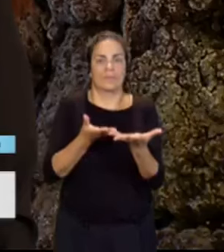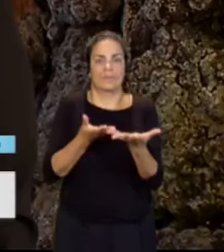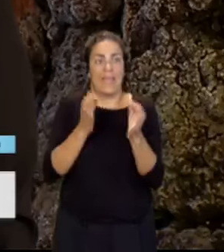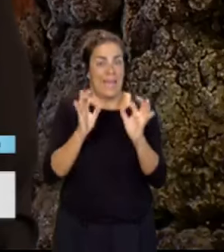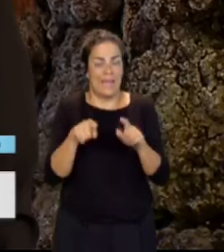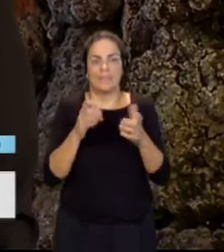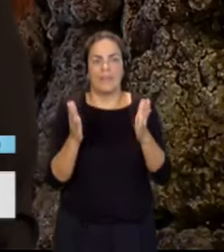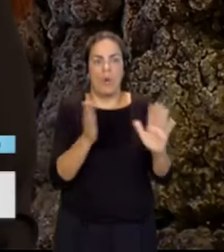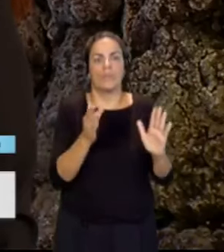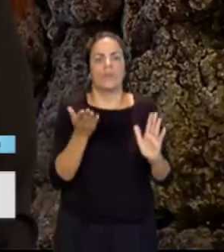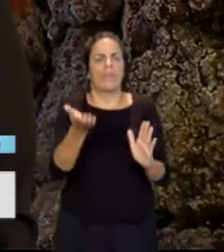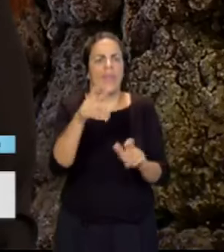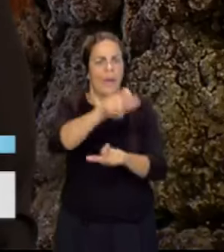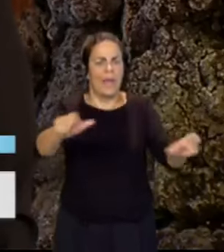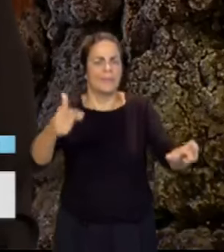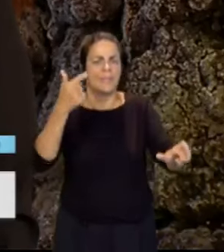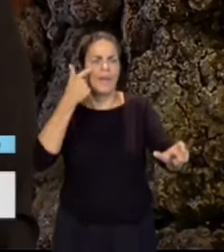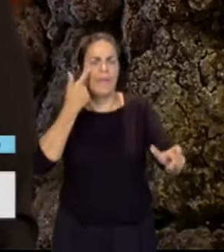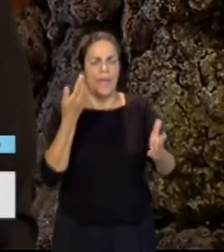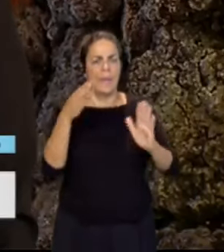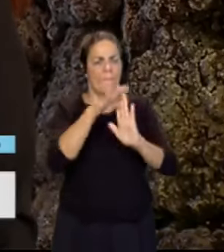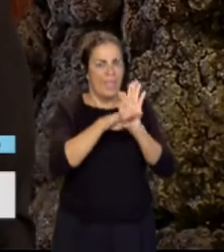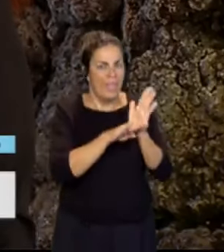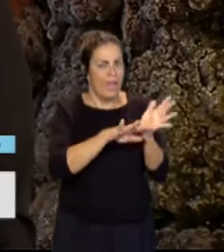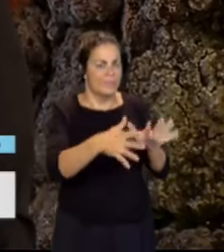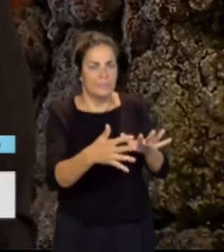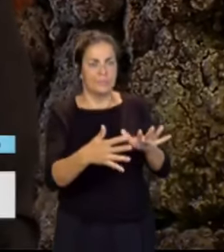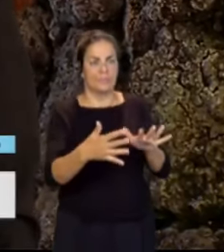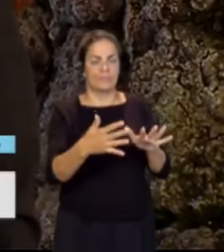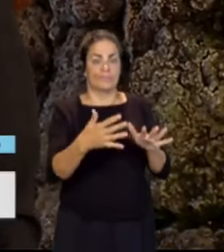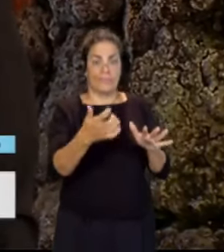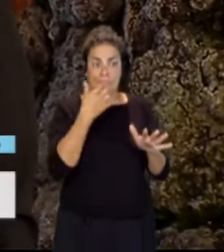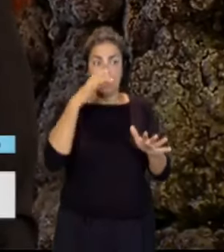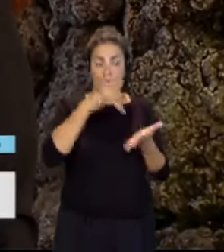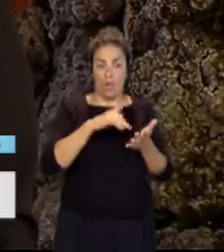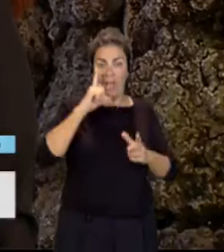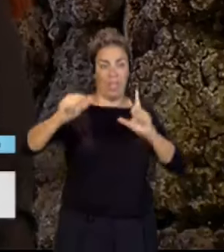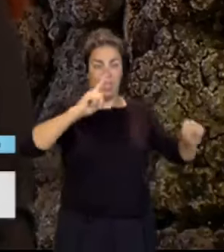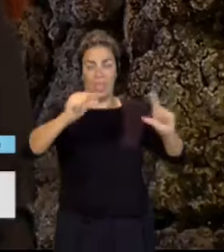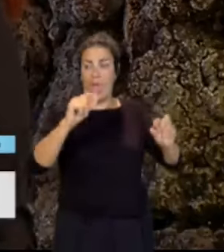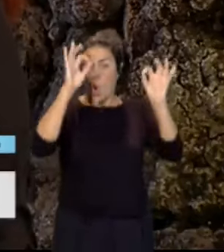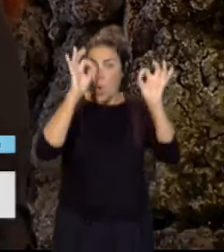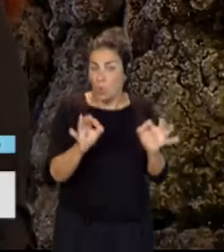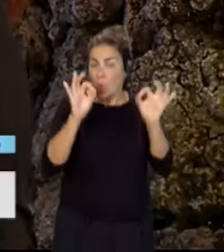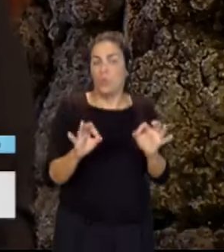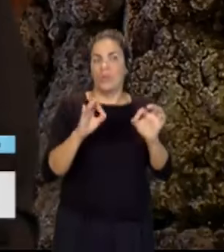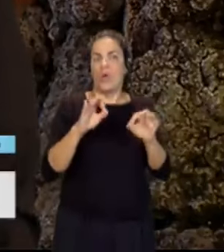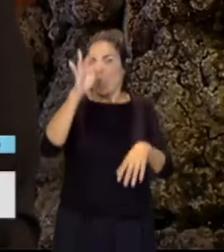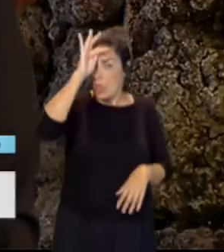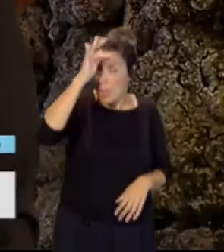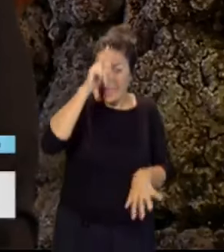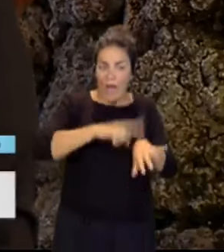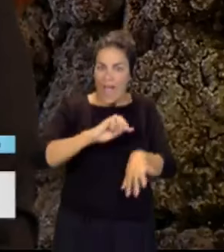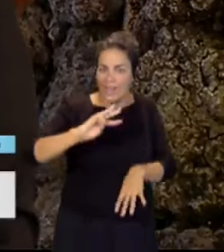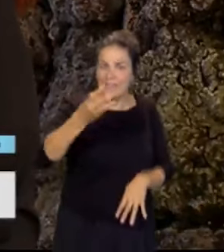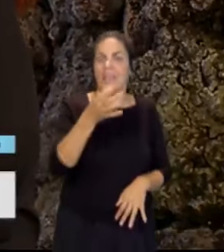población no de de Qué medidas tomar en el caso de que se evacuara y nos cogió justo en eh contándolo un domingo a las 3 de la tarde